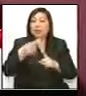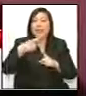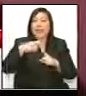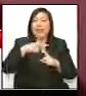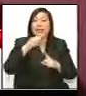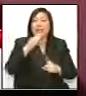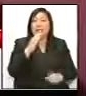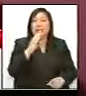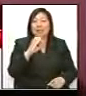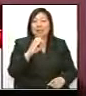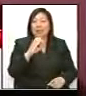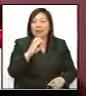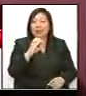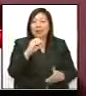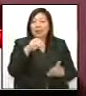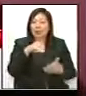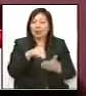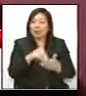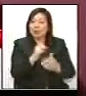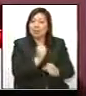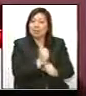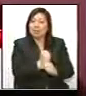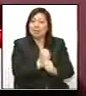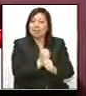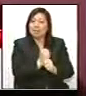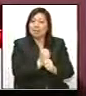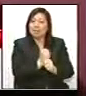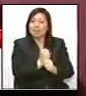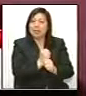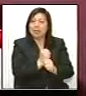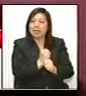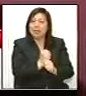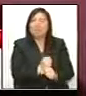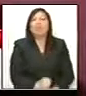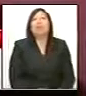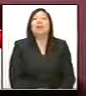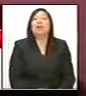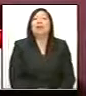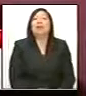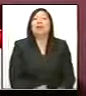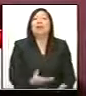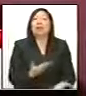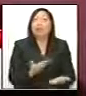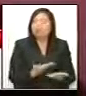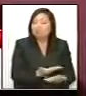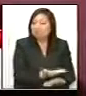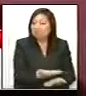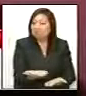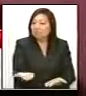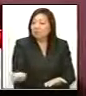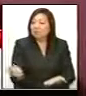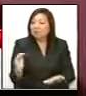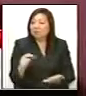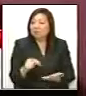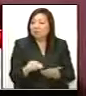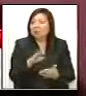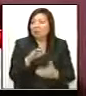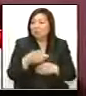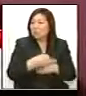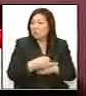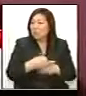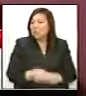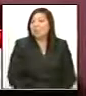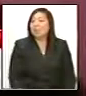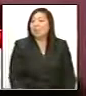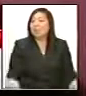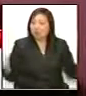Tuberculosis. O sea, estamos cumpliendo nuestra labor, el Frente Parlamentario. Yo quiero agradecer a los congresistas que han dejado inclusive de ir a su región